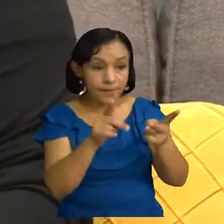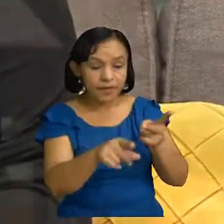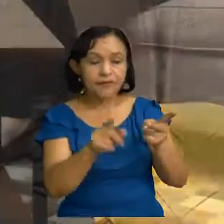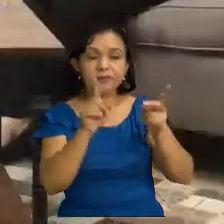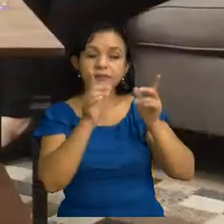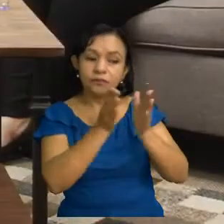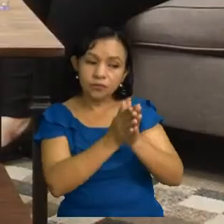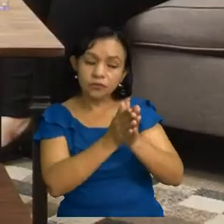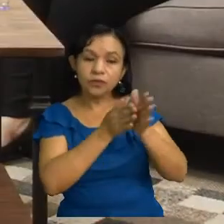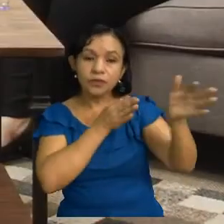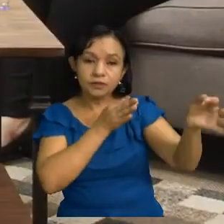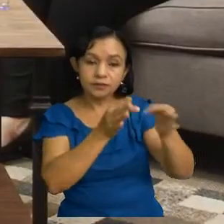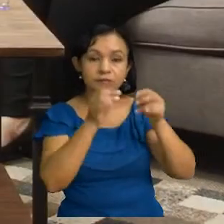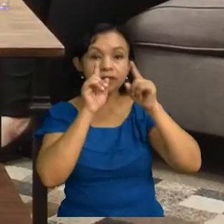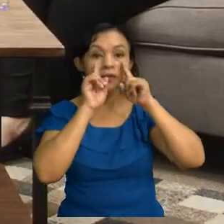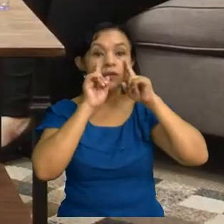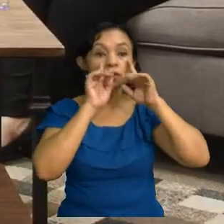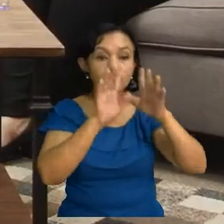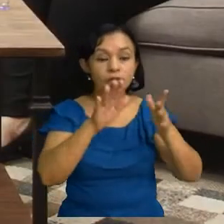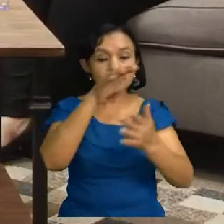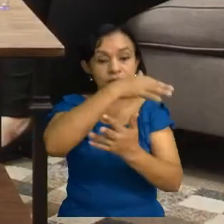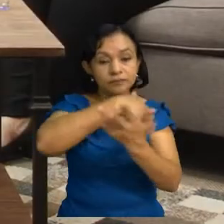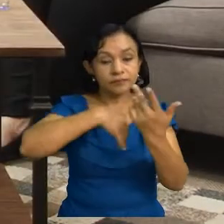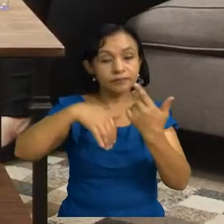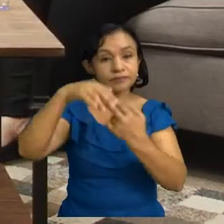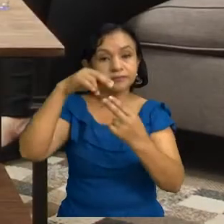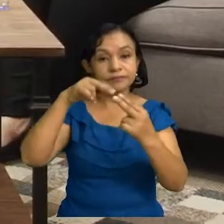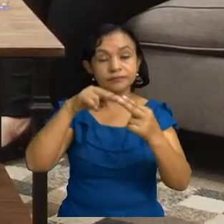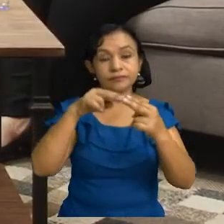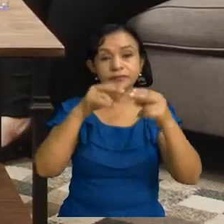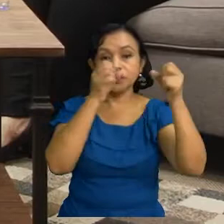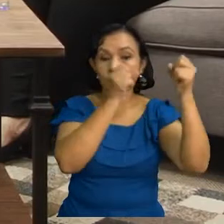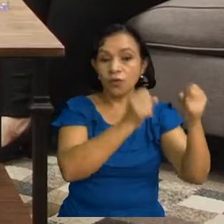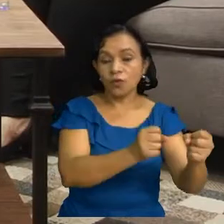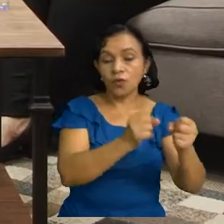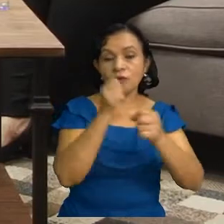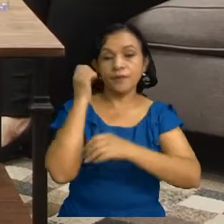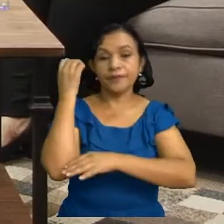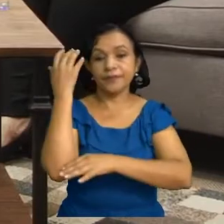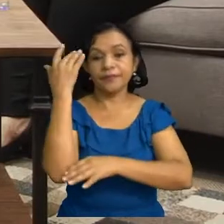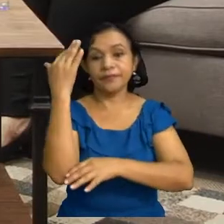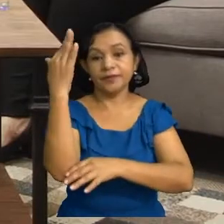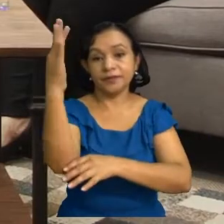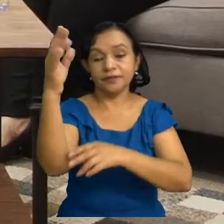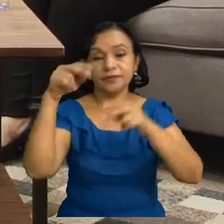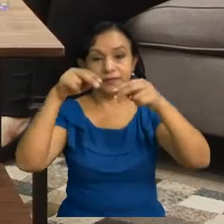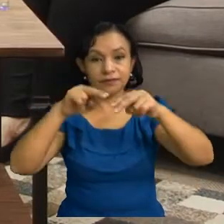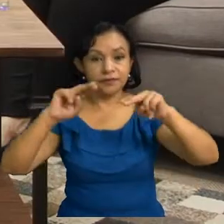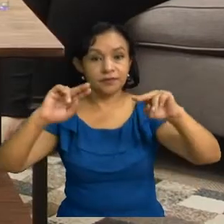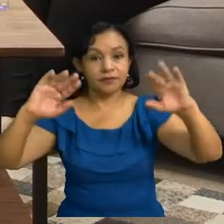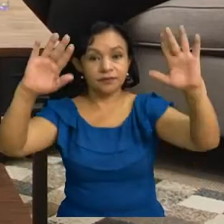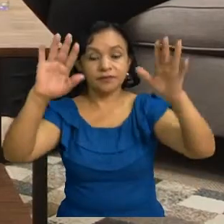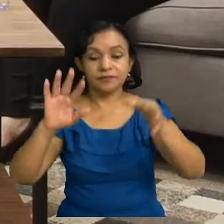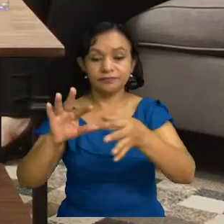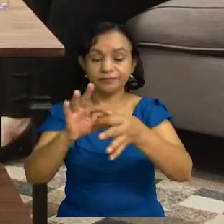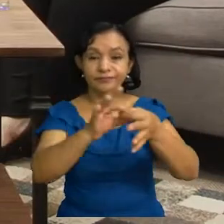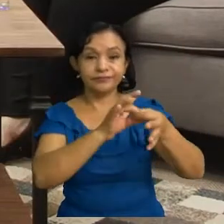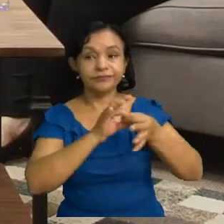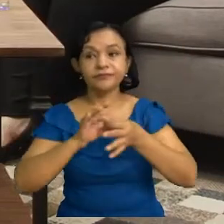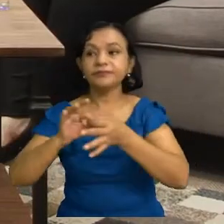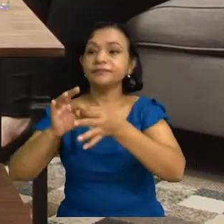desvío y vuelta en la relación hombre vio obvio para los recursos naturales un scola tiene mantener